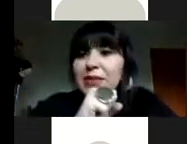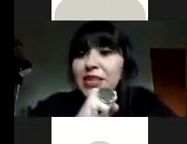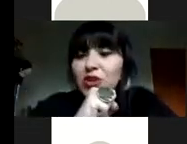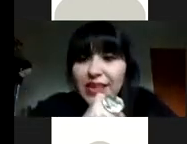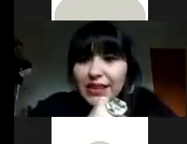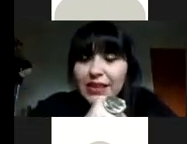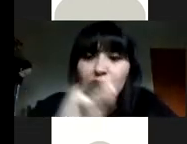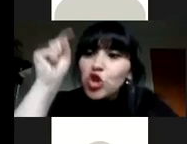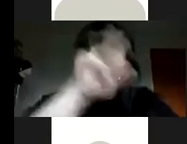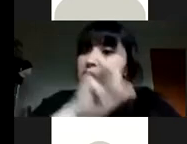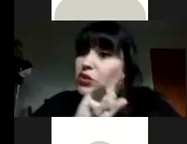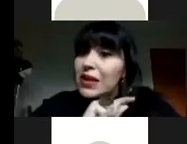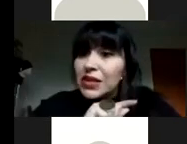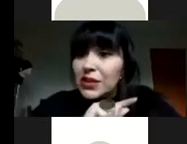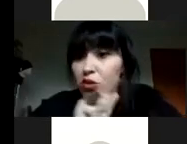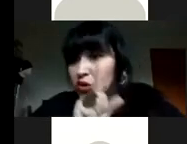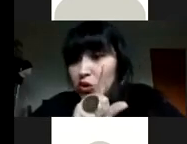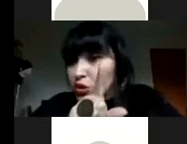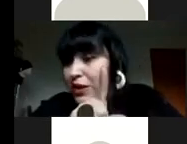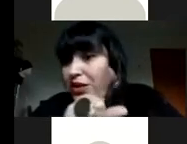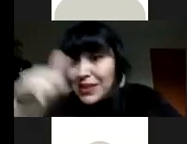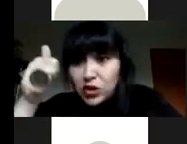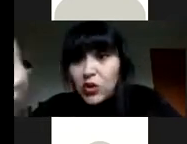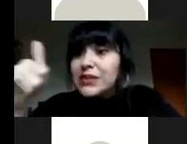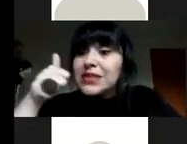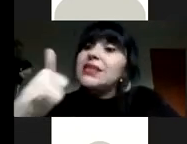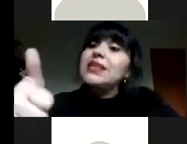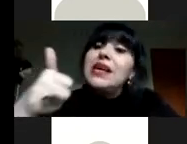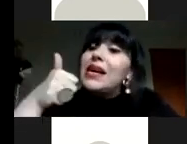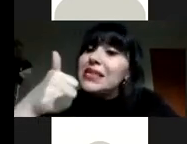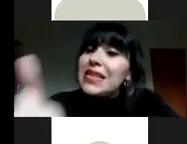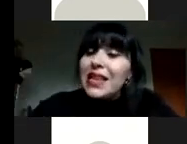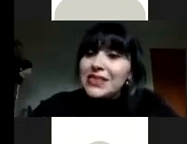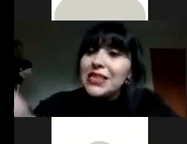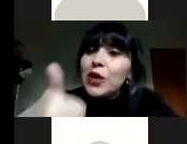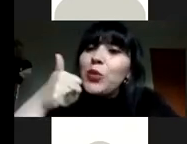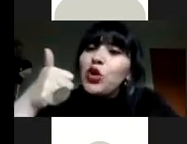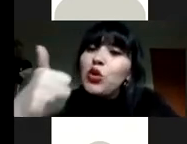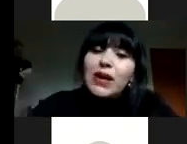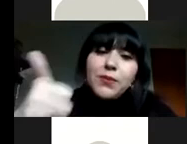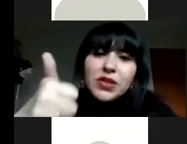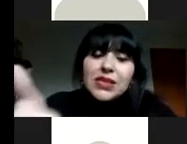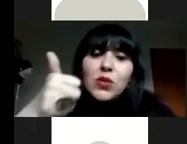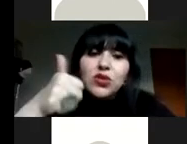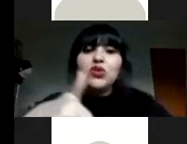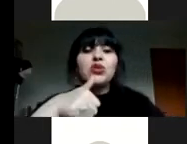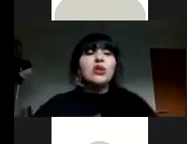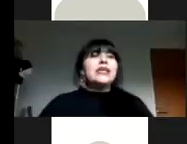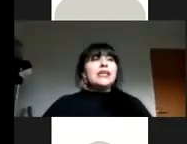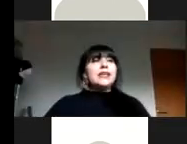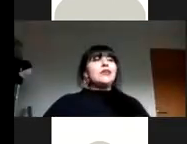respuesta me quiero quedar. No estoy diciendo que todo el resto no están correctas, todas están acertadas. Pero lo más importante, cuando